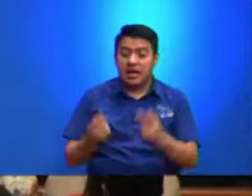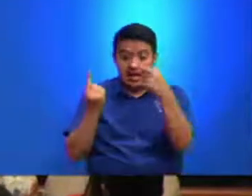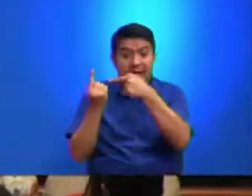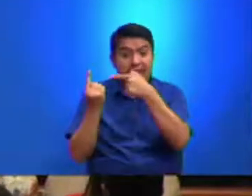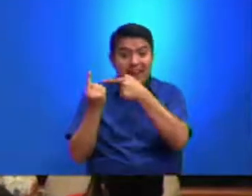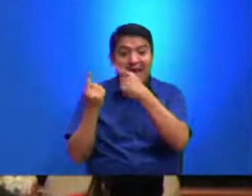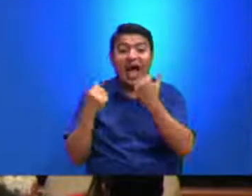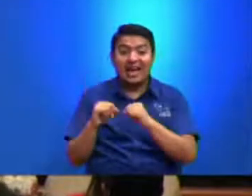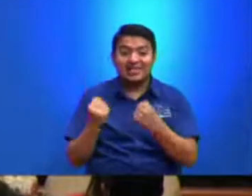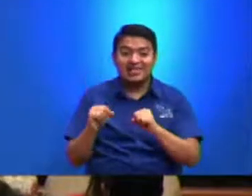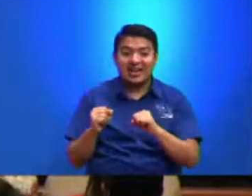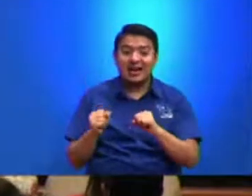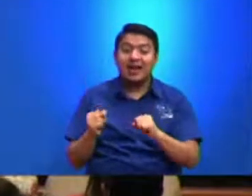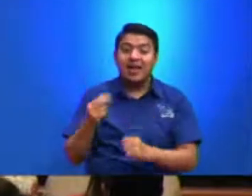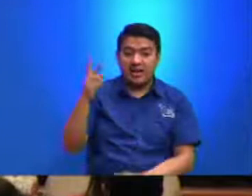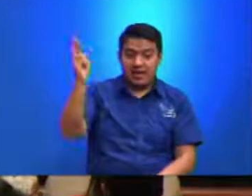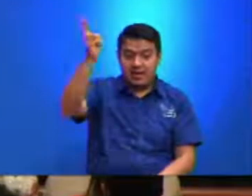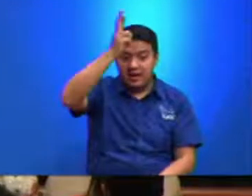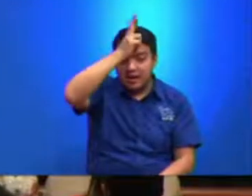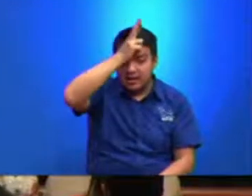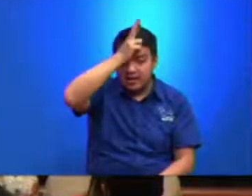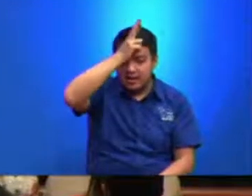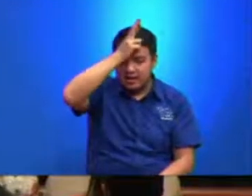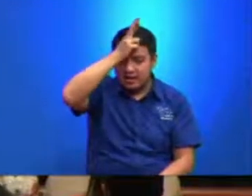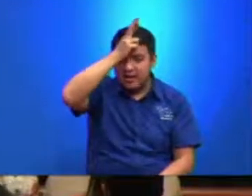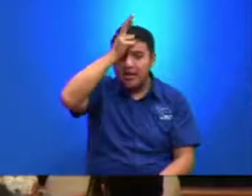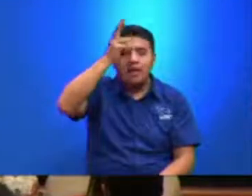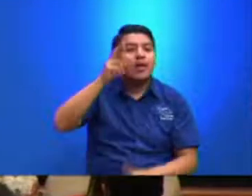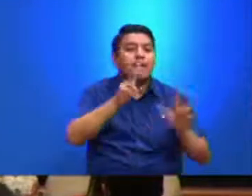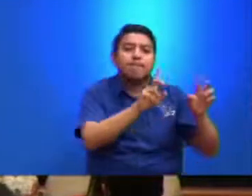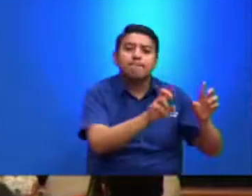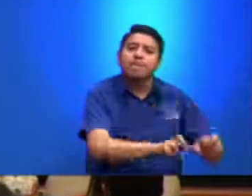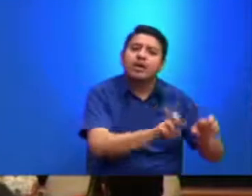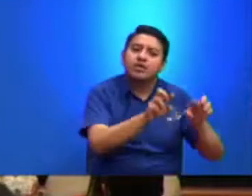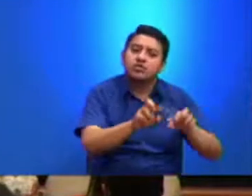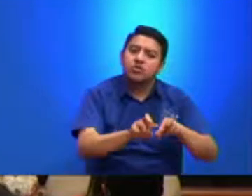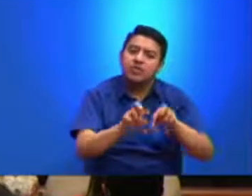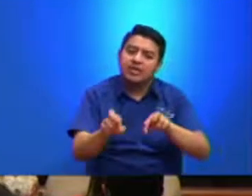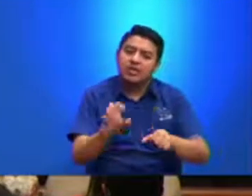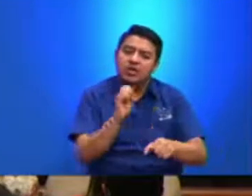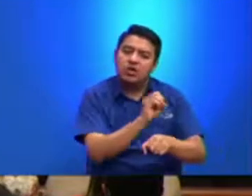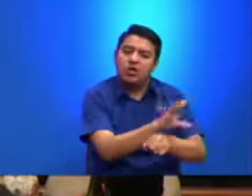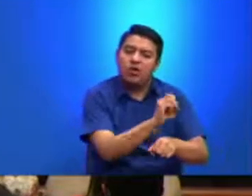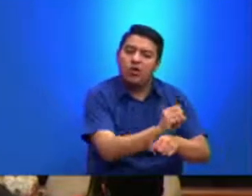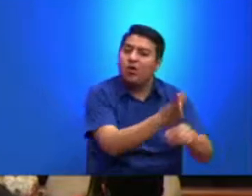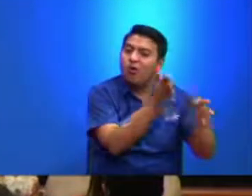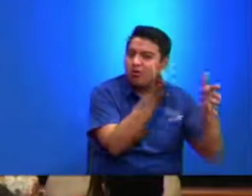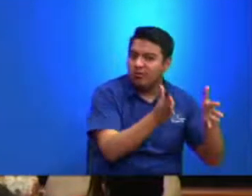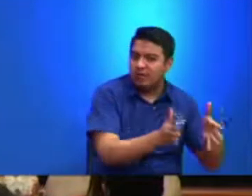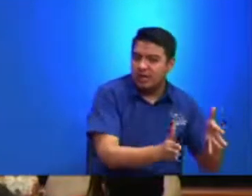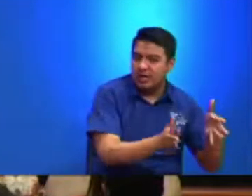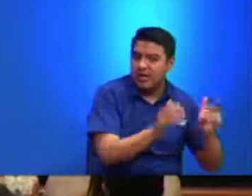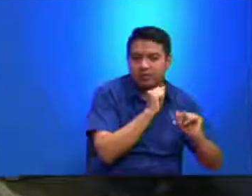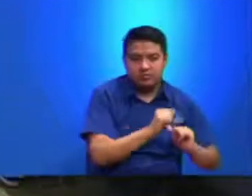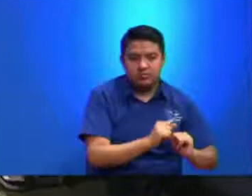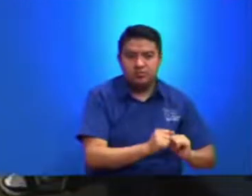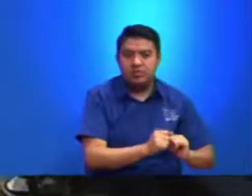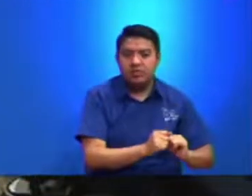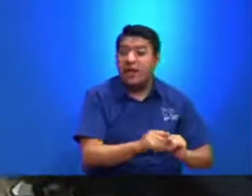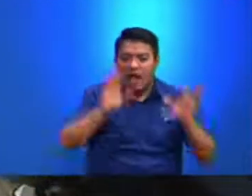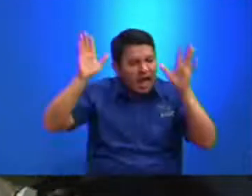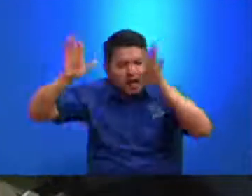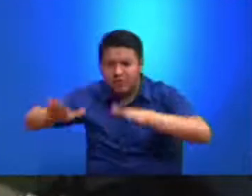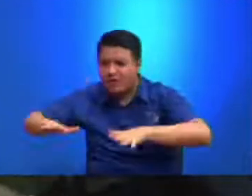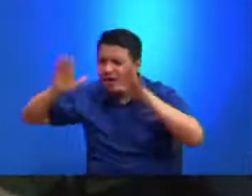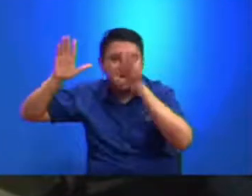tremendo eres. Eres el mejor rey de Israel. Eres, yo creo que eres más grande que Salomón. David te hace los